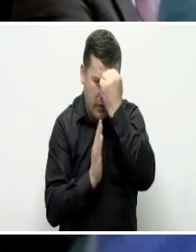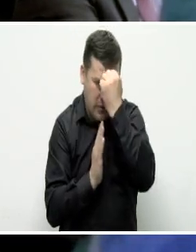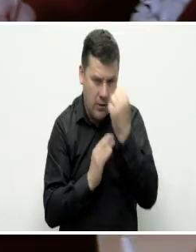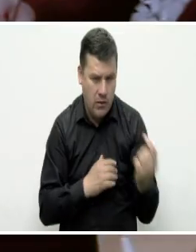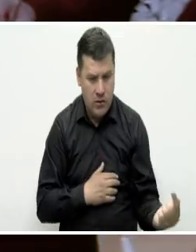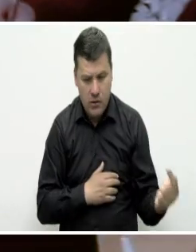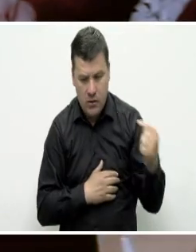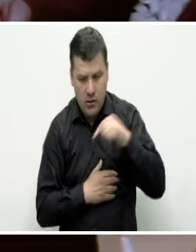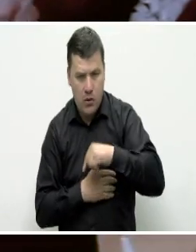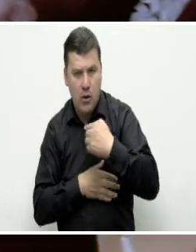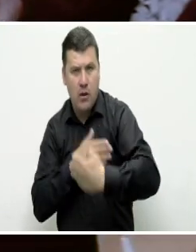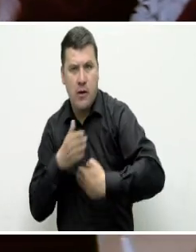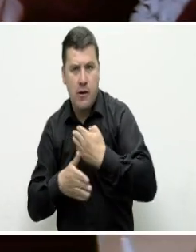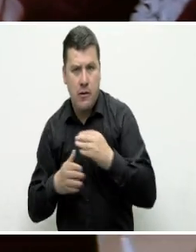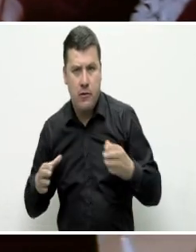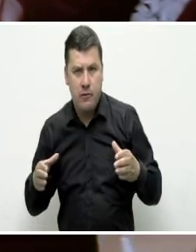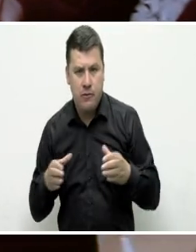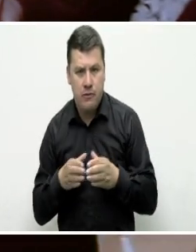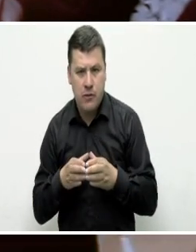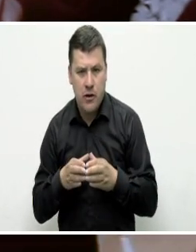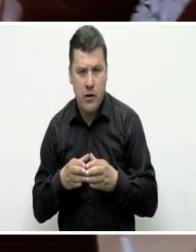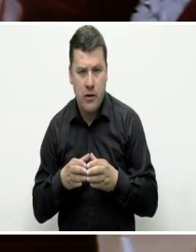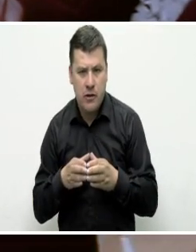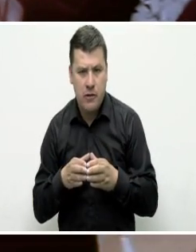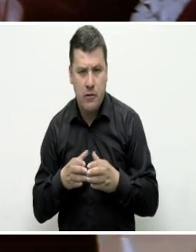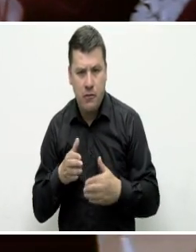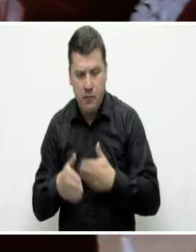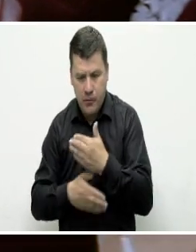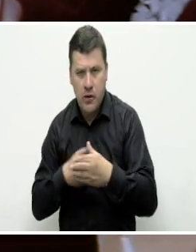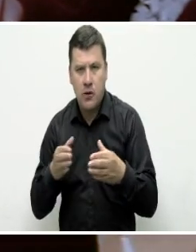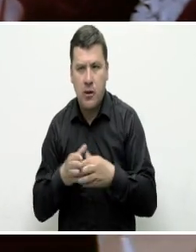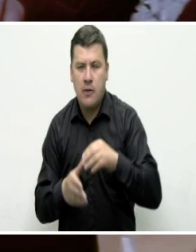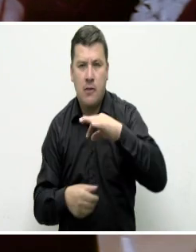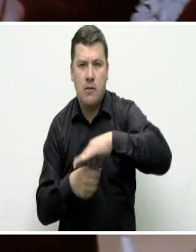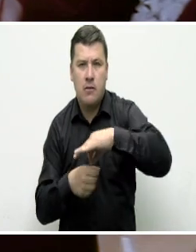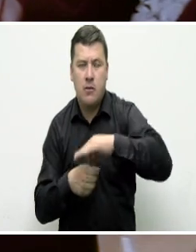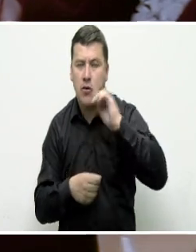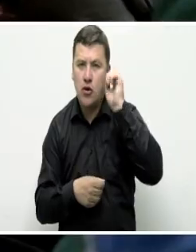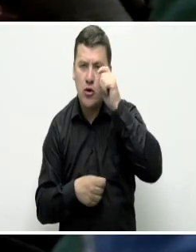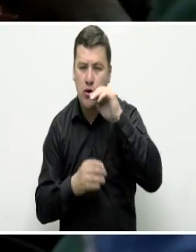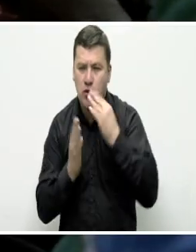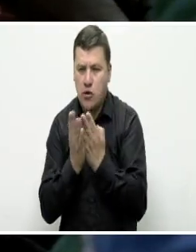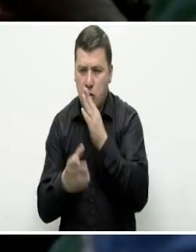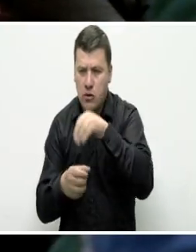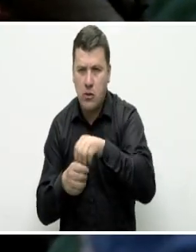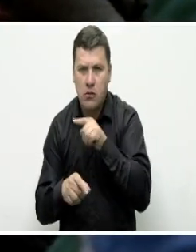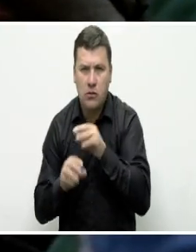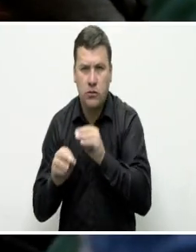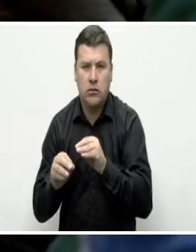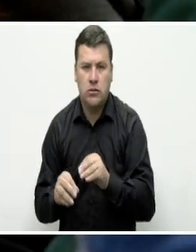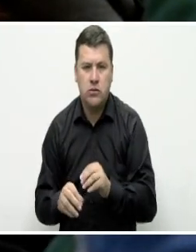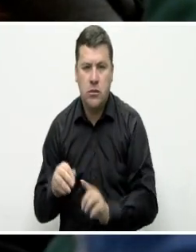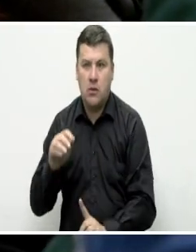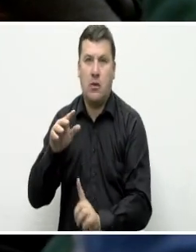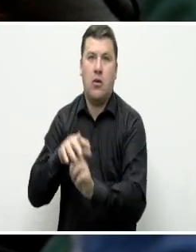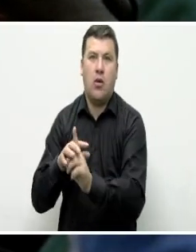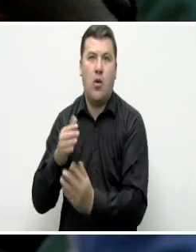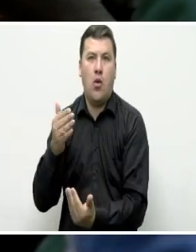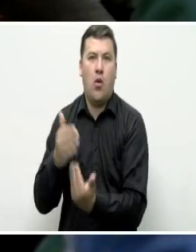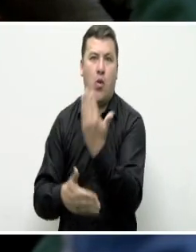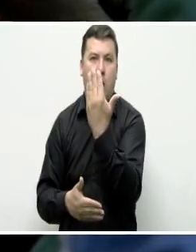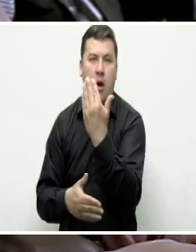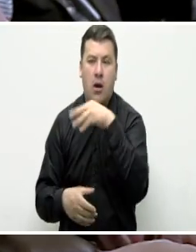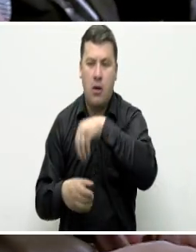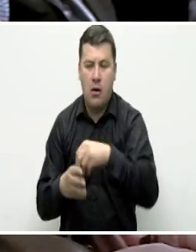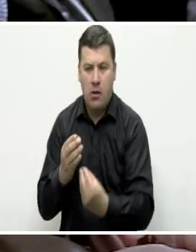este proceso, a estos procesos de elección del gobierno escolar? Porque es que es donde nace un nuevo